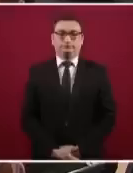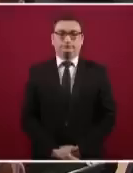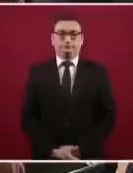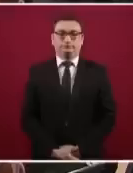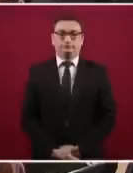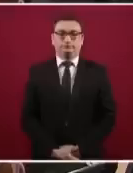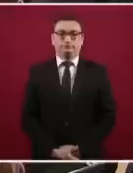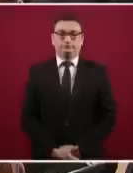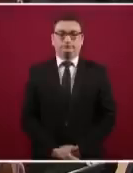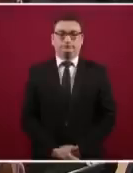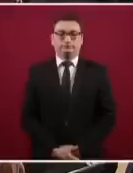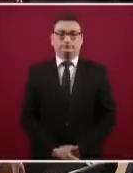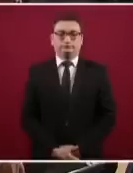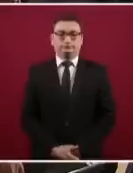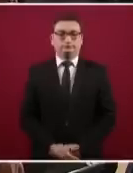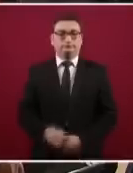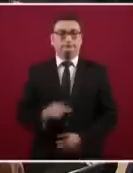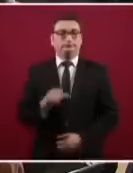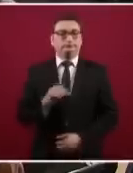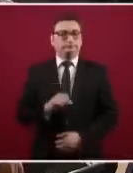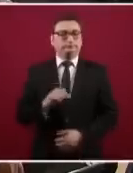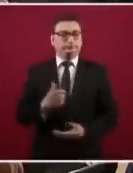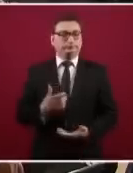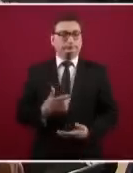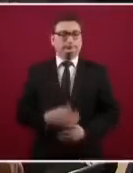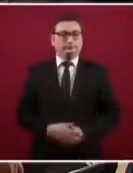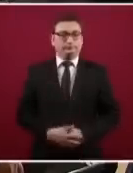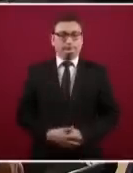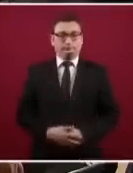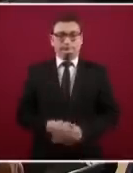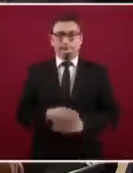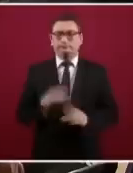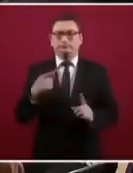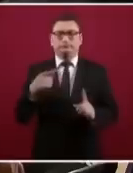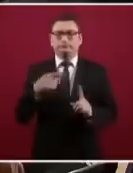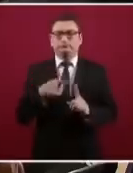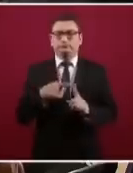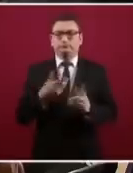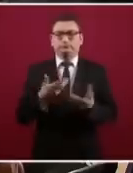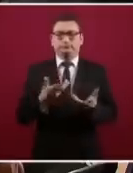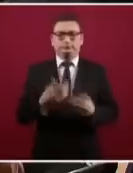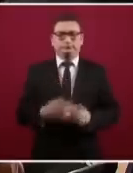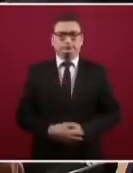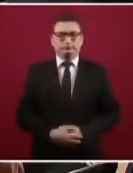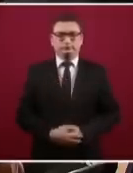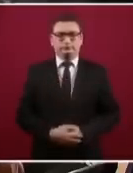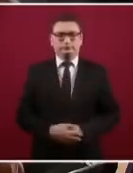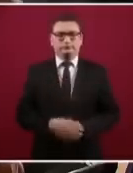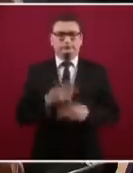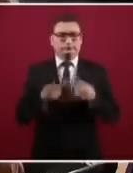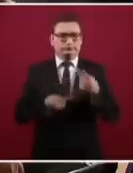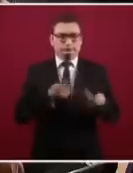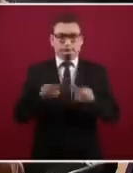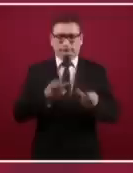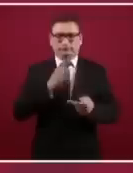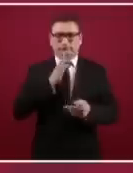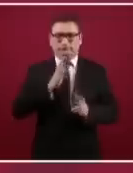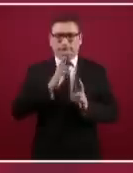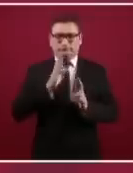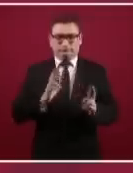El día de hoy vamos a dedicarlo a contestar preguntas,